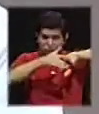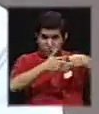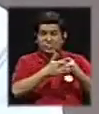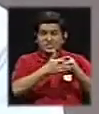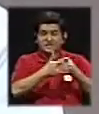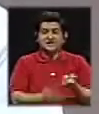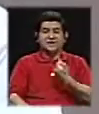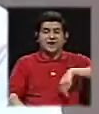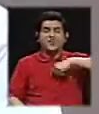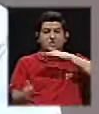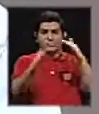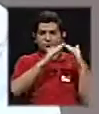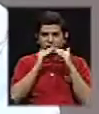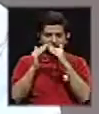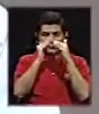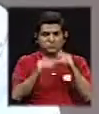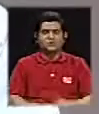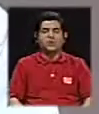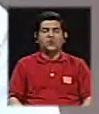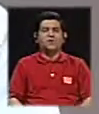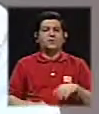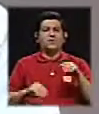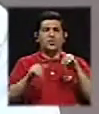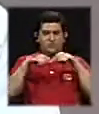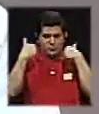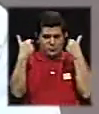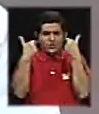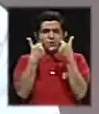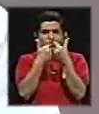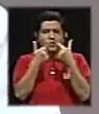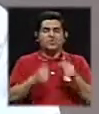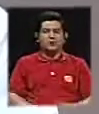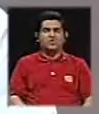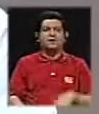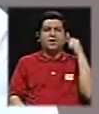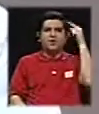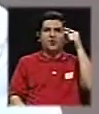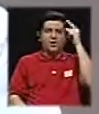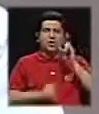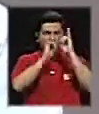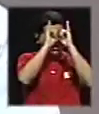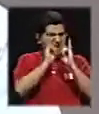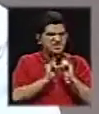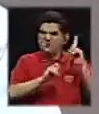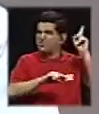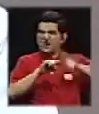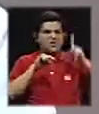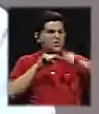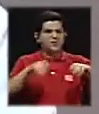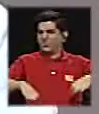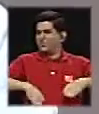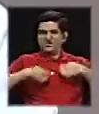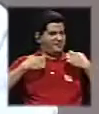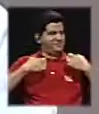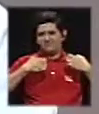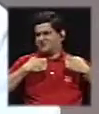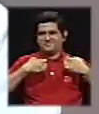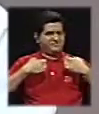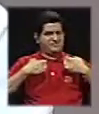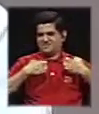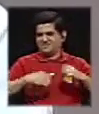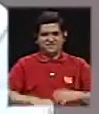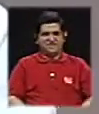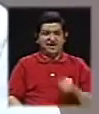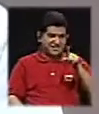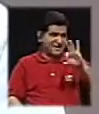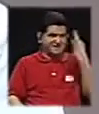de que somos un pueblo esencialmente colectivo, en una lógica individualista no podemos coexistir